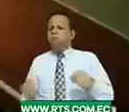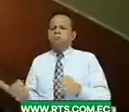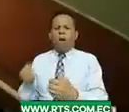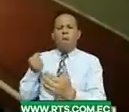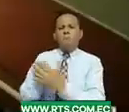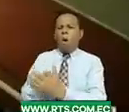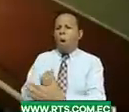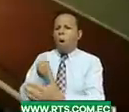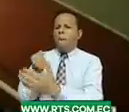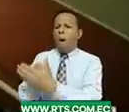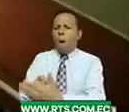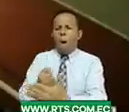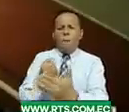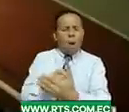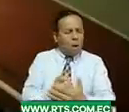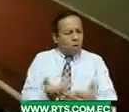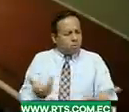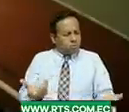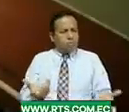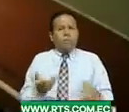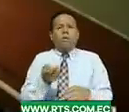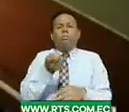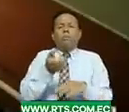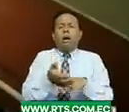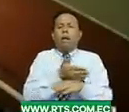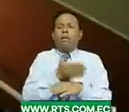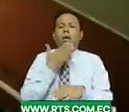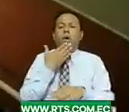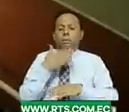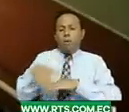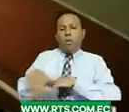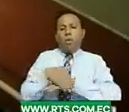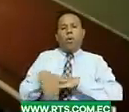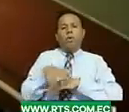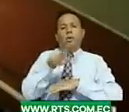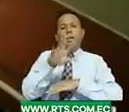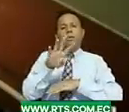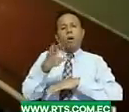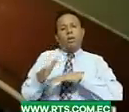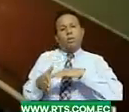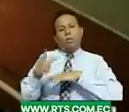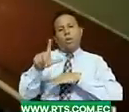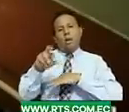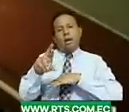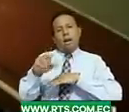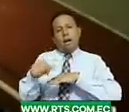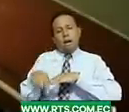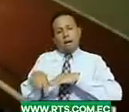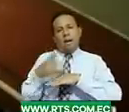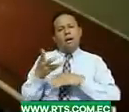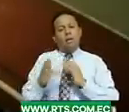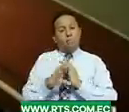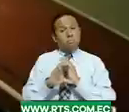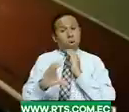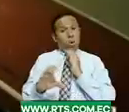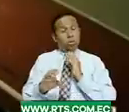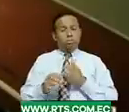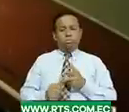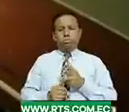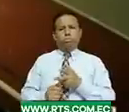34 y Gallegos Lara, donde el transporte urbano no respetó una señal de pare y se impactó contra una